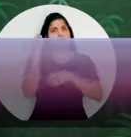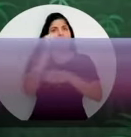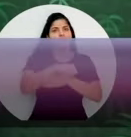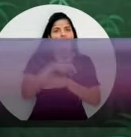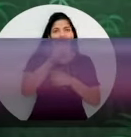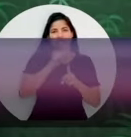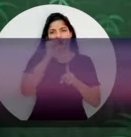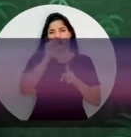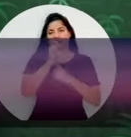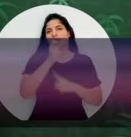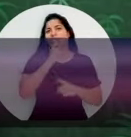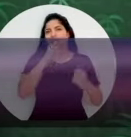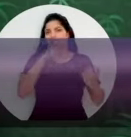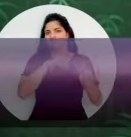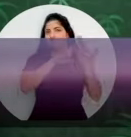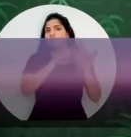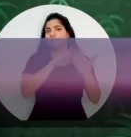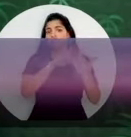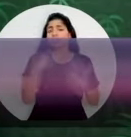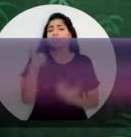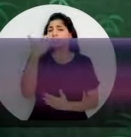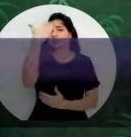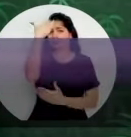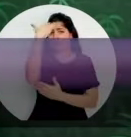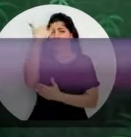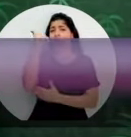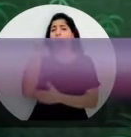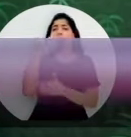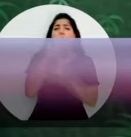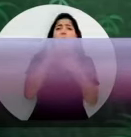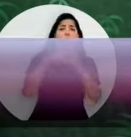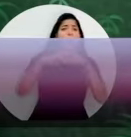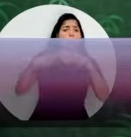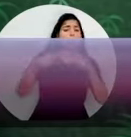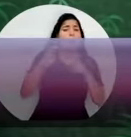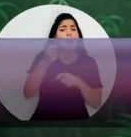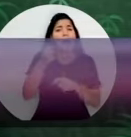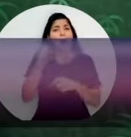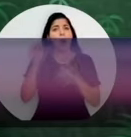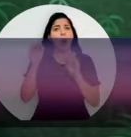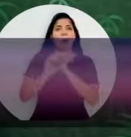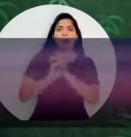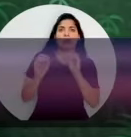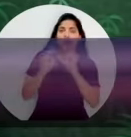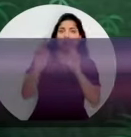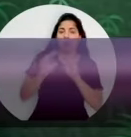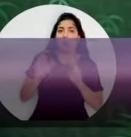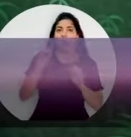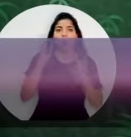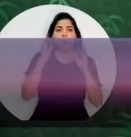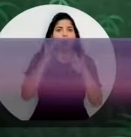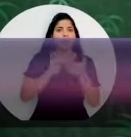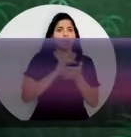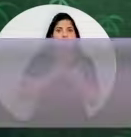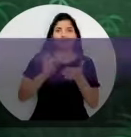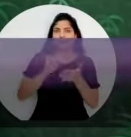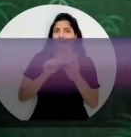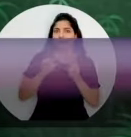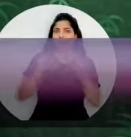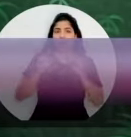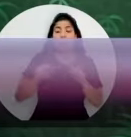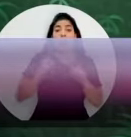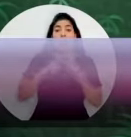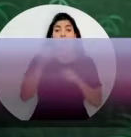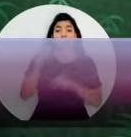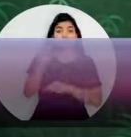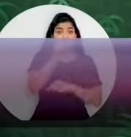difícil situación que nos tocó enfrentar. Sabemos que existen zonas con poco o ningún acceso a internet ni a dispositivos móviles.